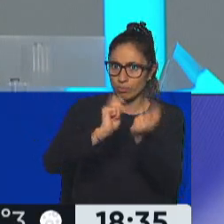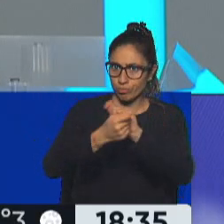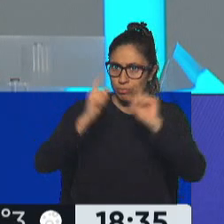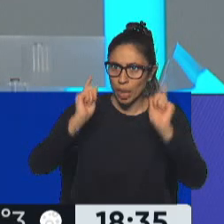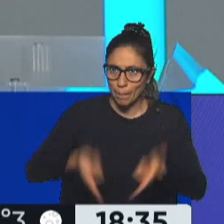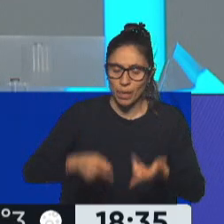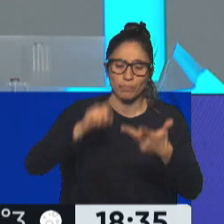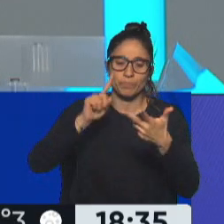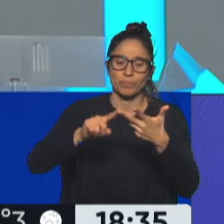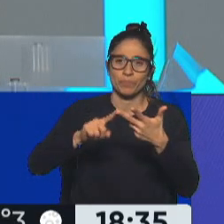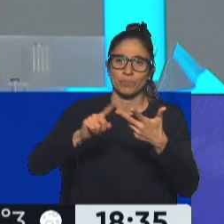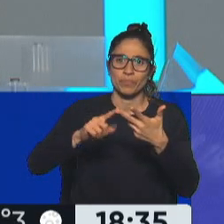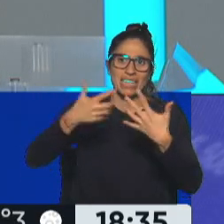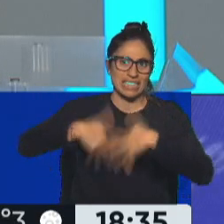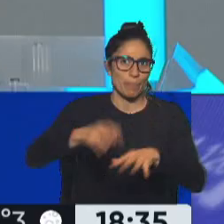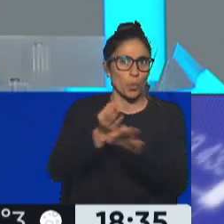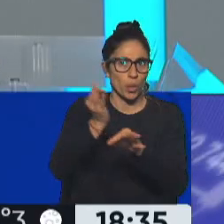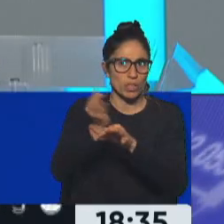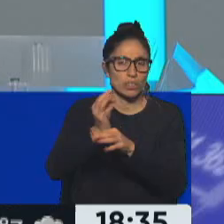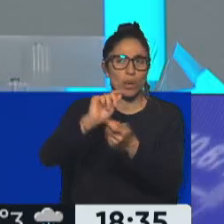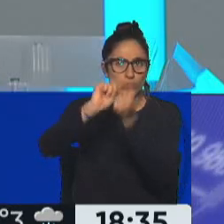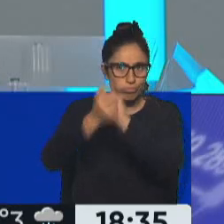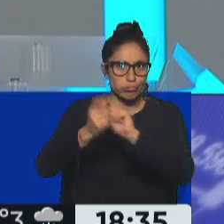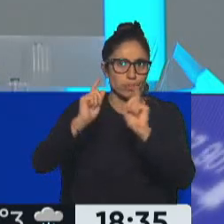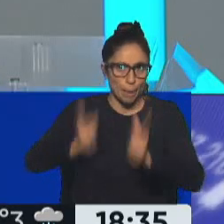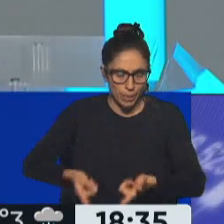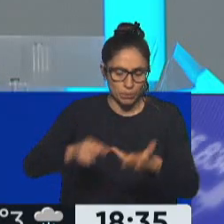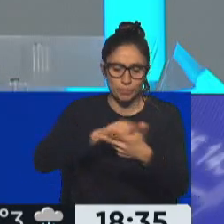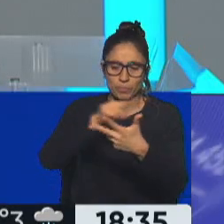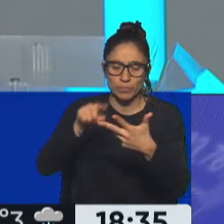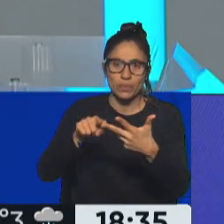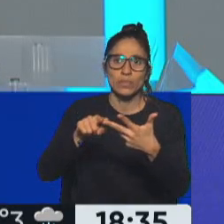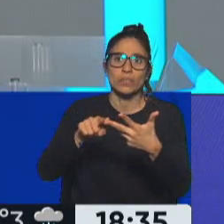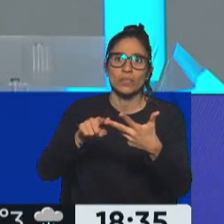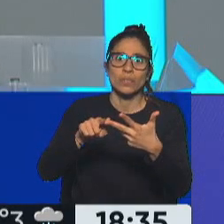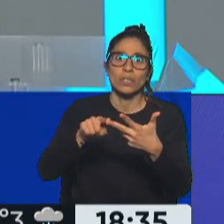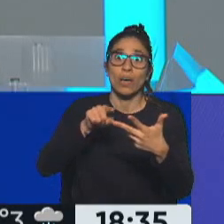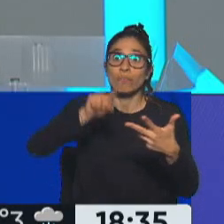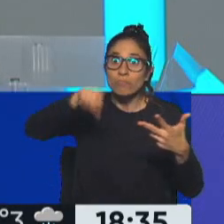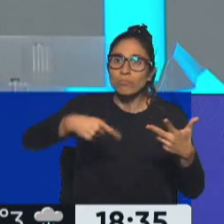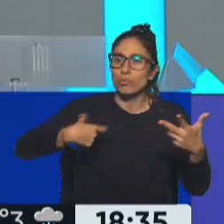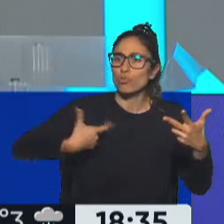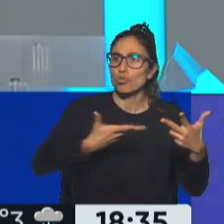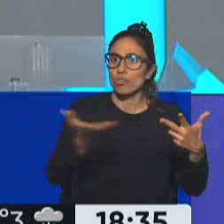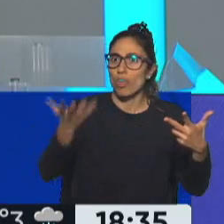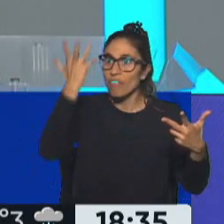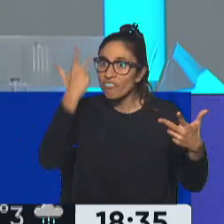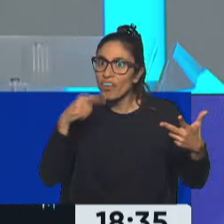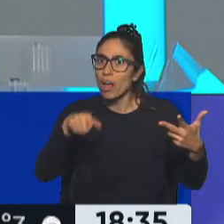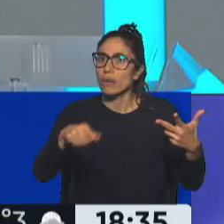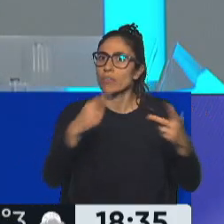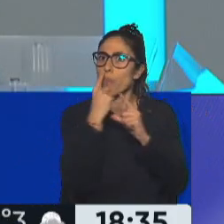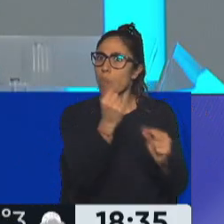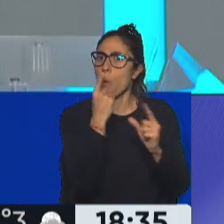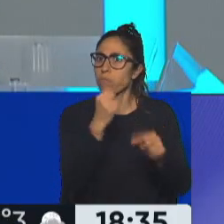reformas educativas que generaron mucho malestar en la sociedad francesa. Esto se vio, digamos, en las manifestaciones. El problema es que